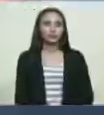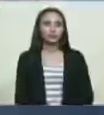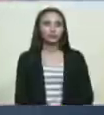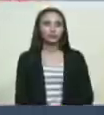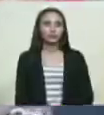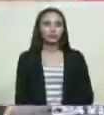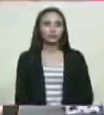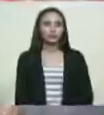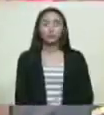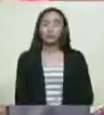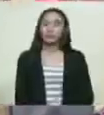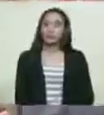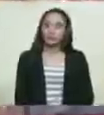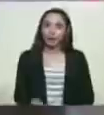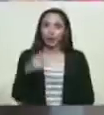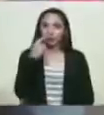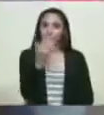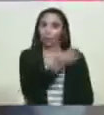que tenga ojos,